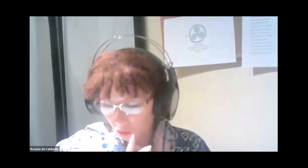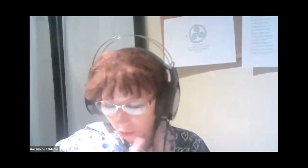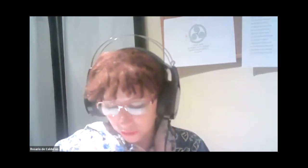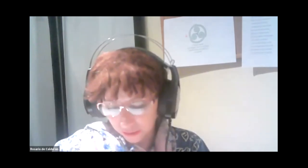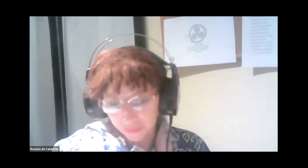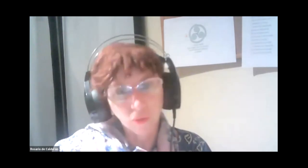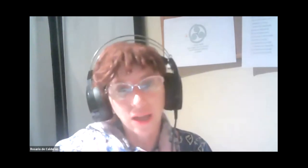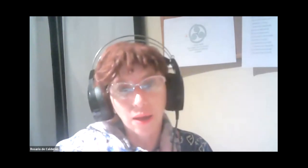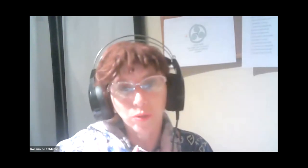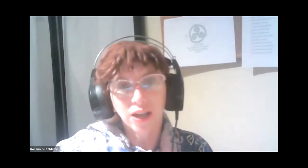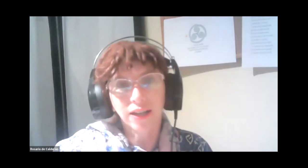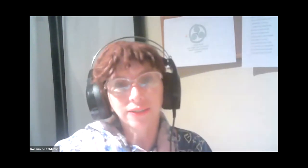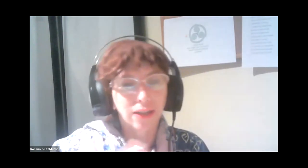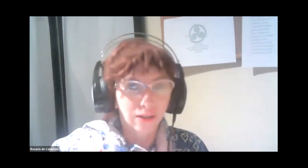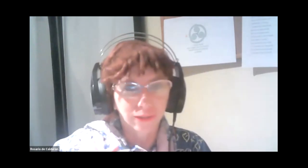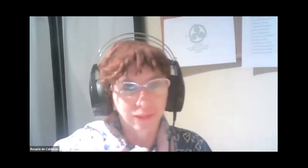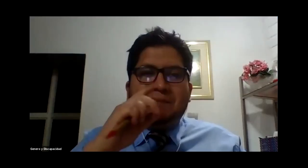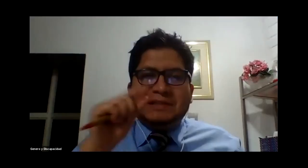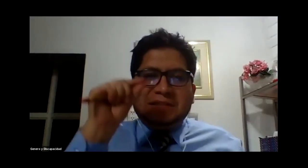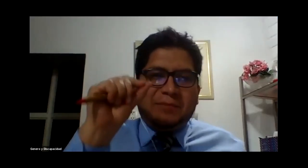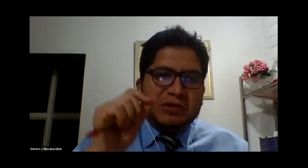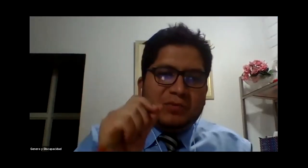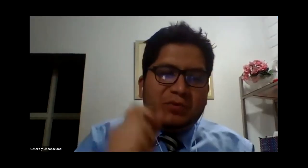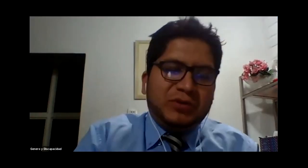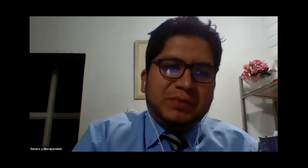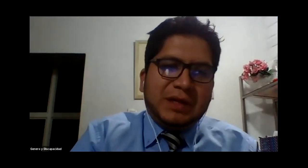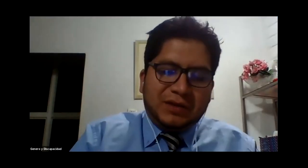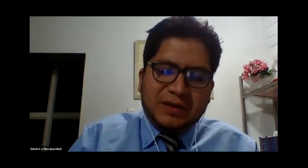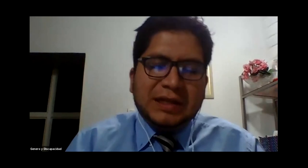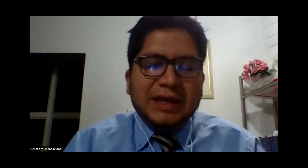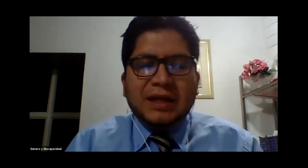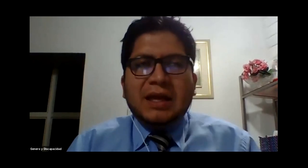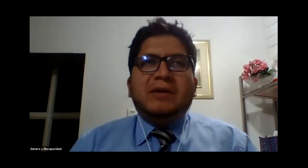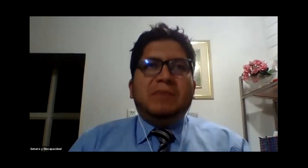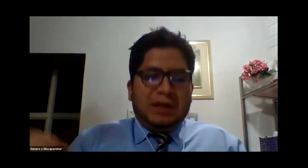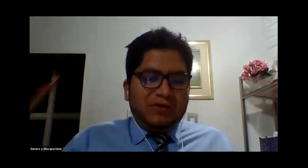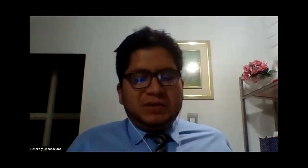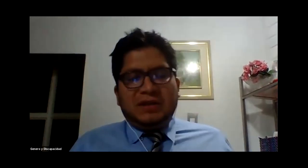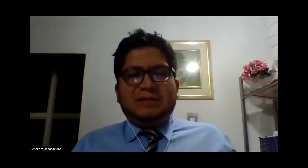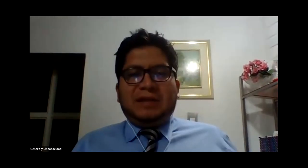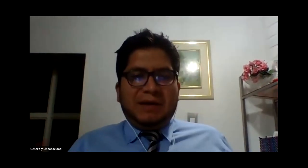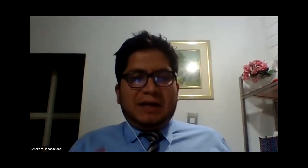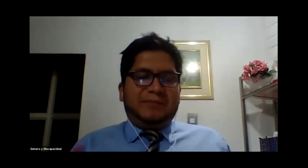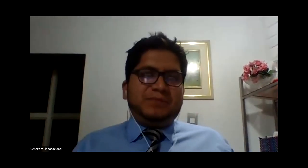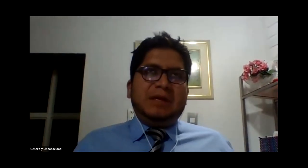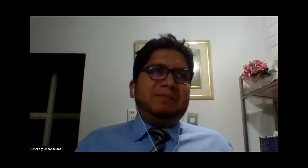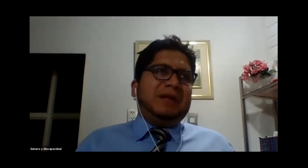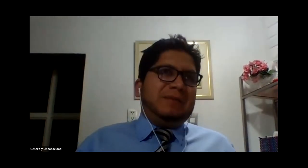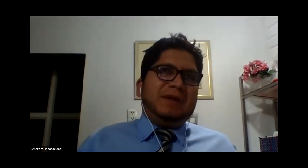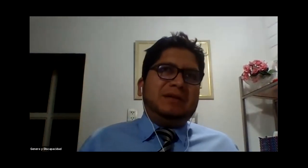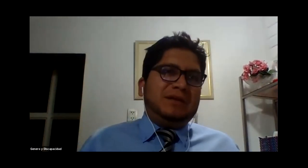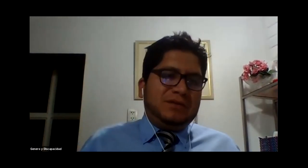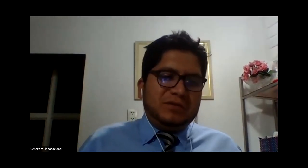otra cosa que me causaba mucha gracia salió antes que pasar al próximo punto para que se entienda el aire ustedes trabajan